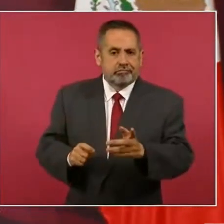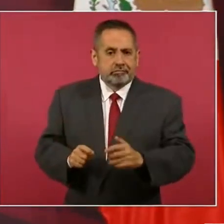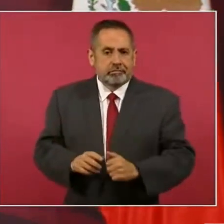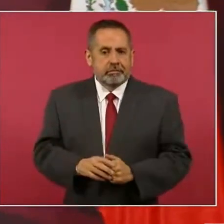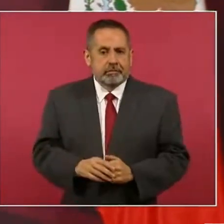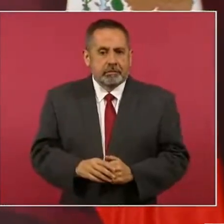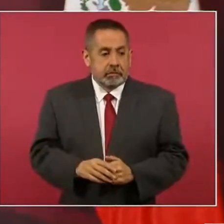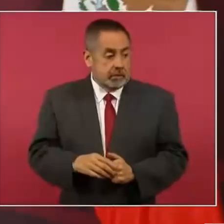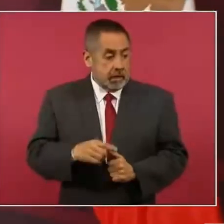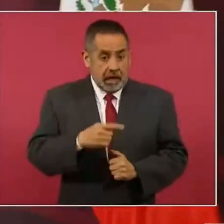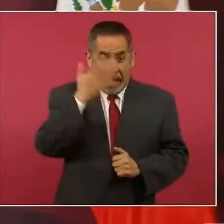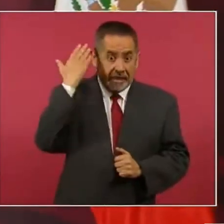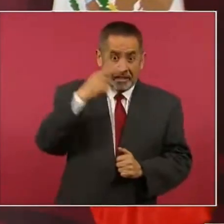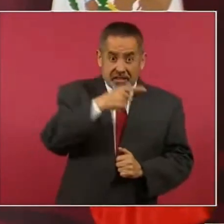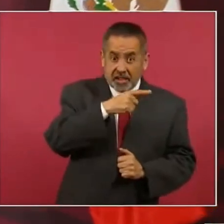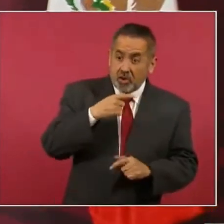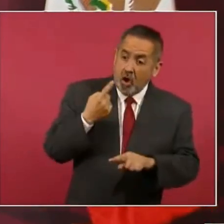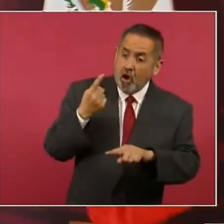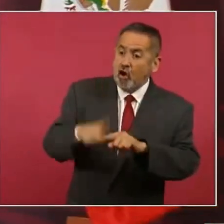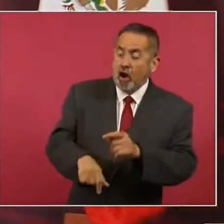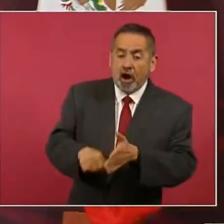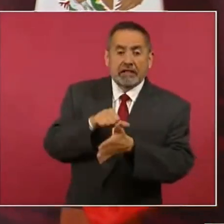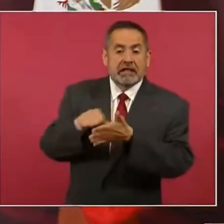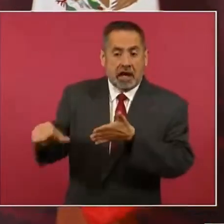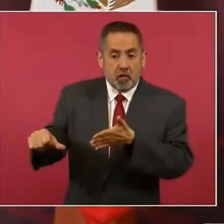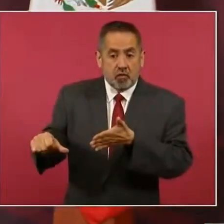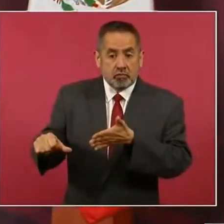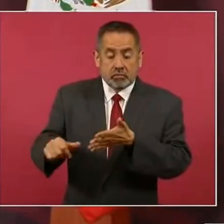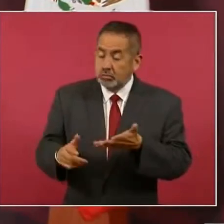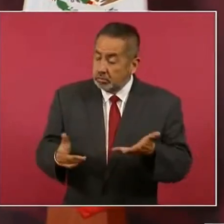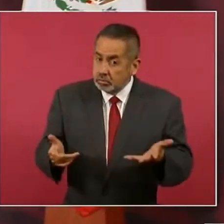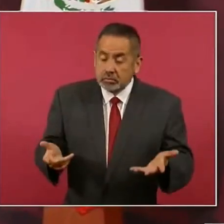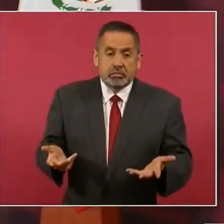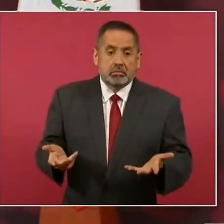eso lo cancelaron en la Constitución.